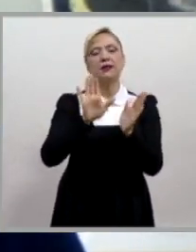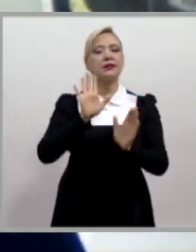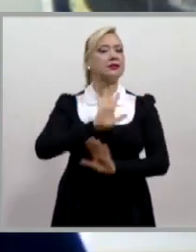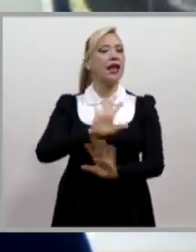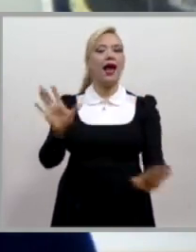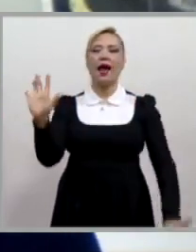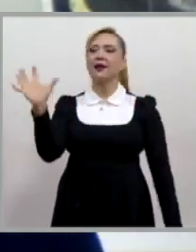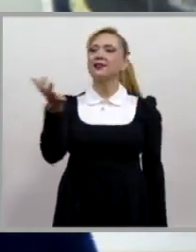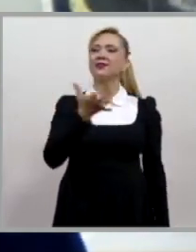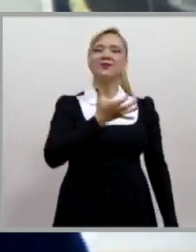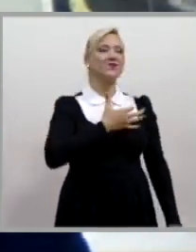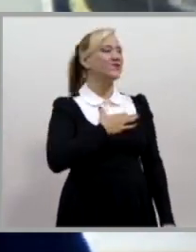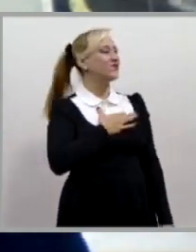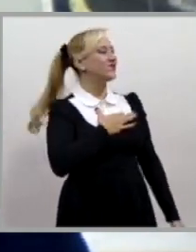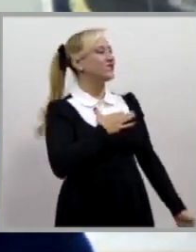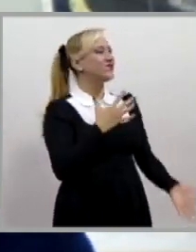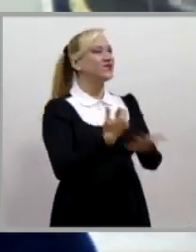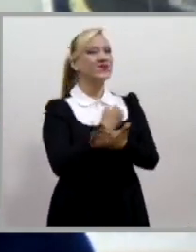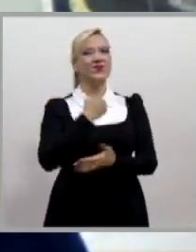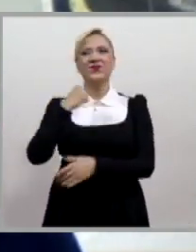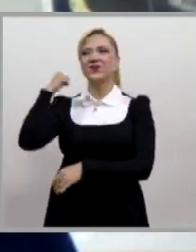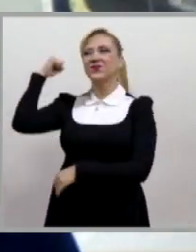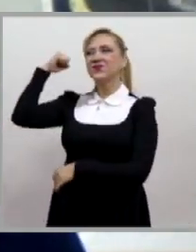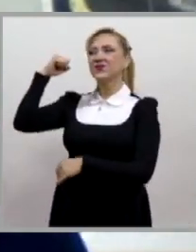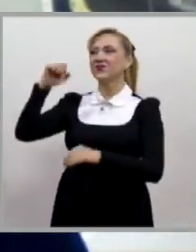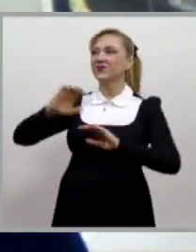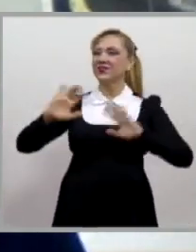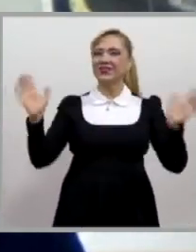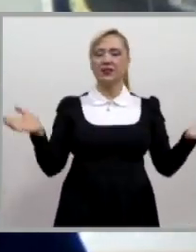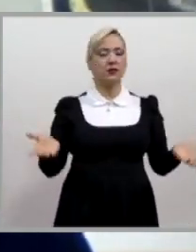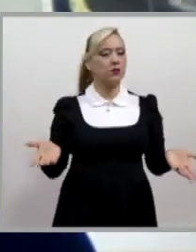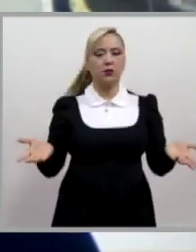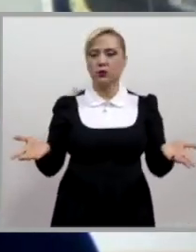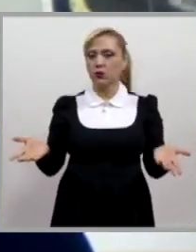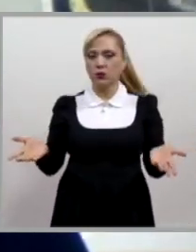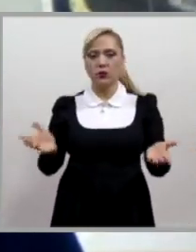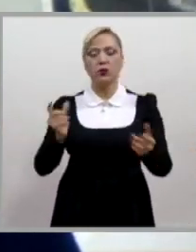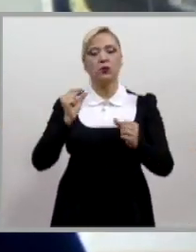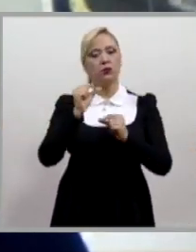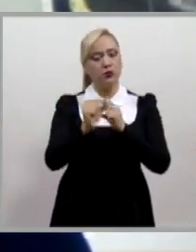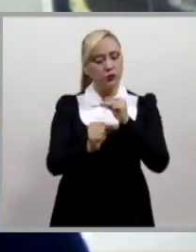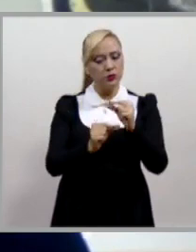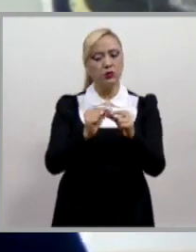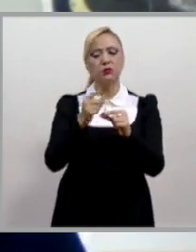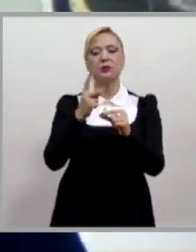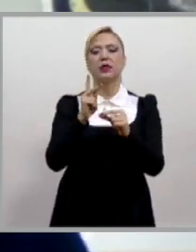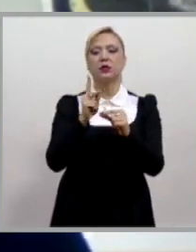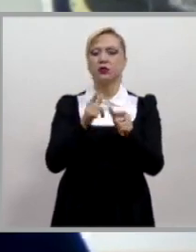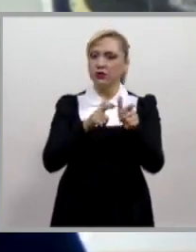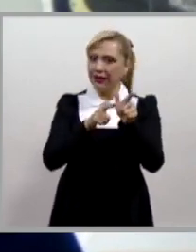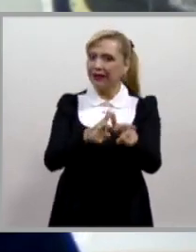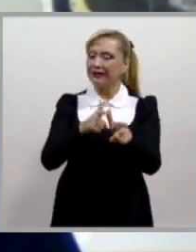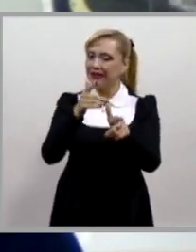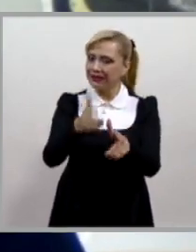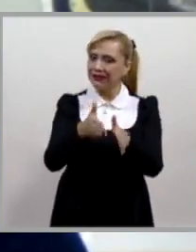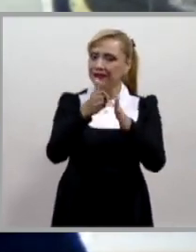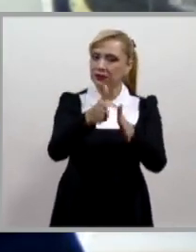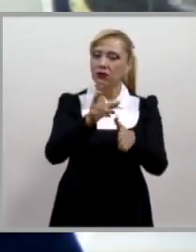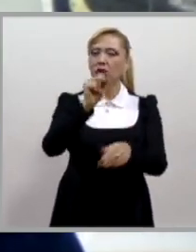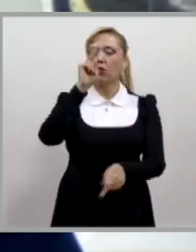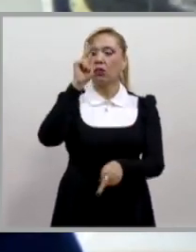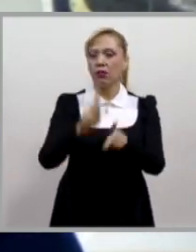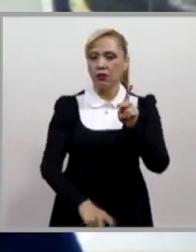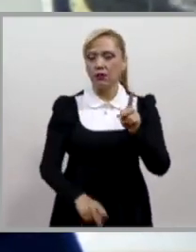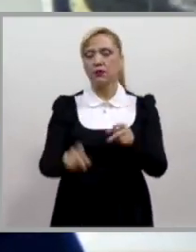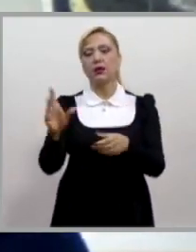se colgó y que ya pues cerrado el asunto, sino verlo como un proceso constante. Entonces, creo que en general todos los temas de inclusión,